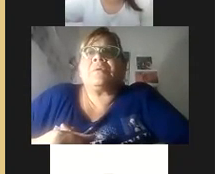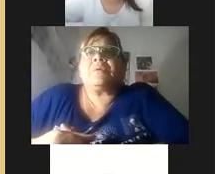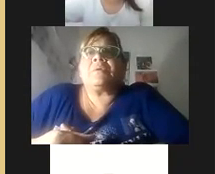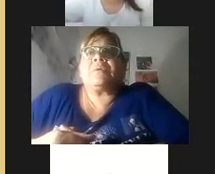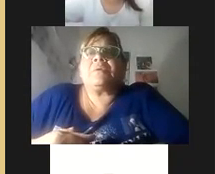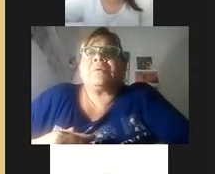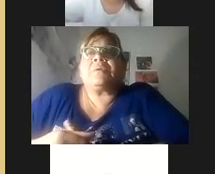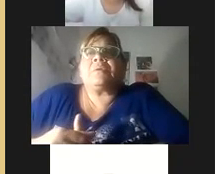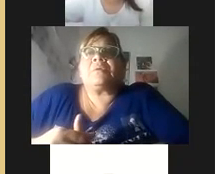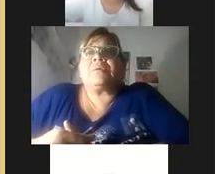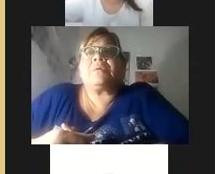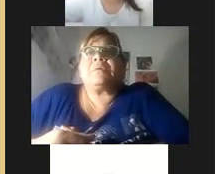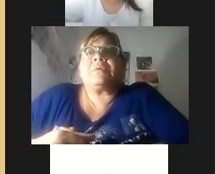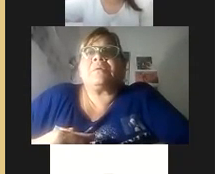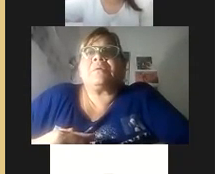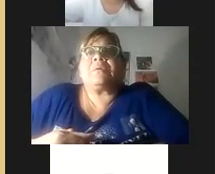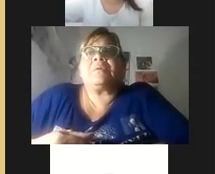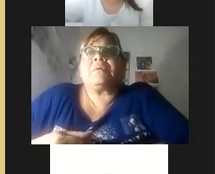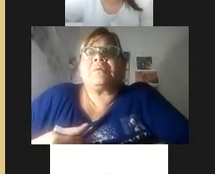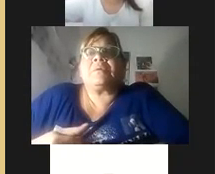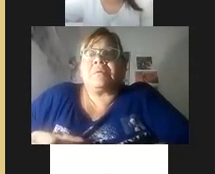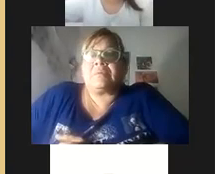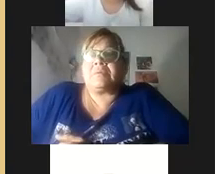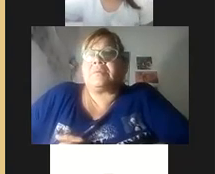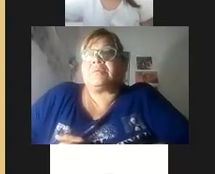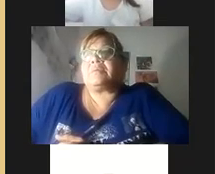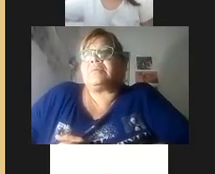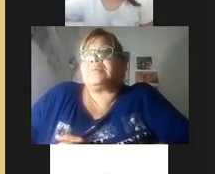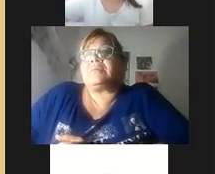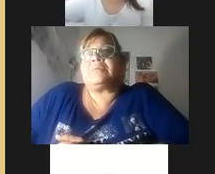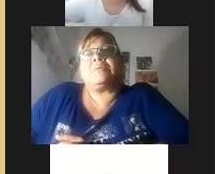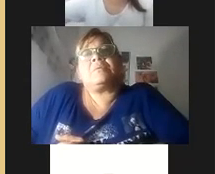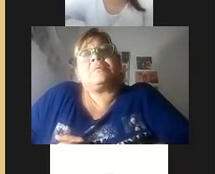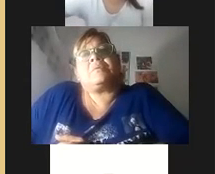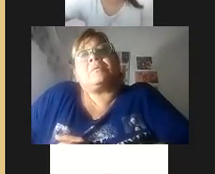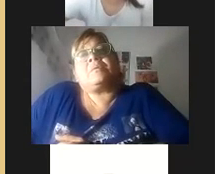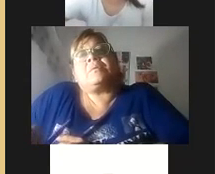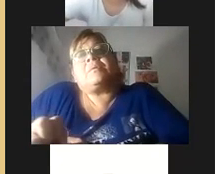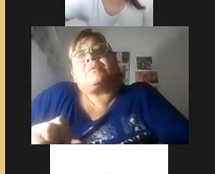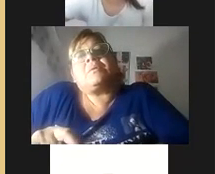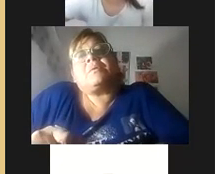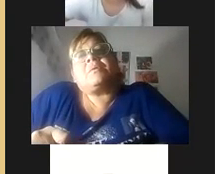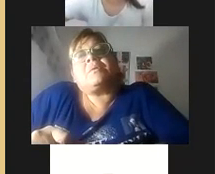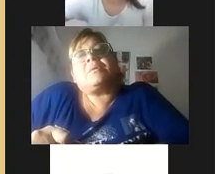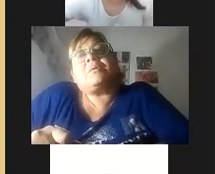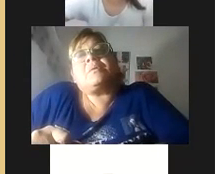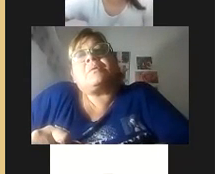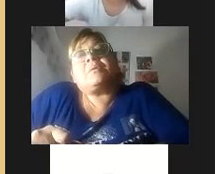vamos a hablar dentro de unos días, pero les pregunto esto. Les comenté